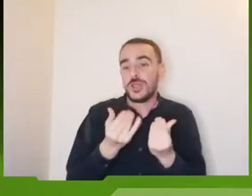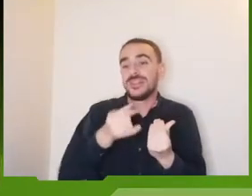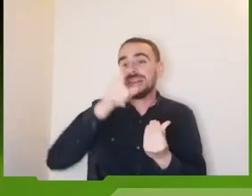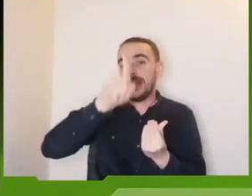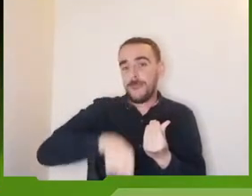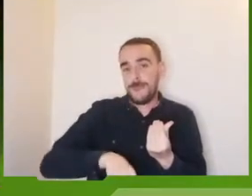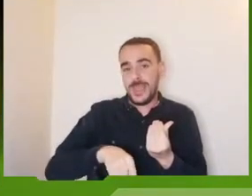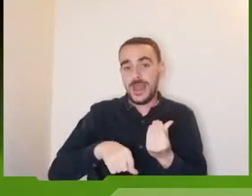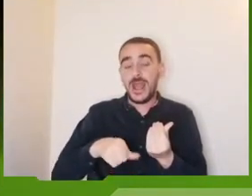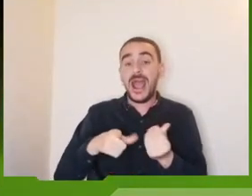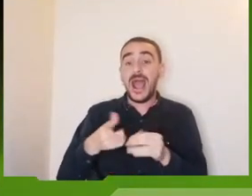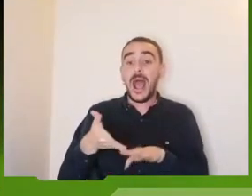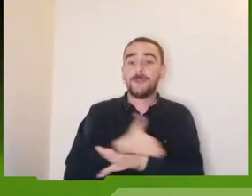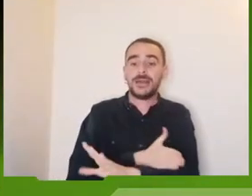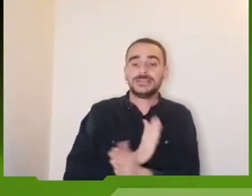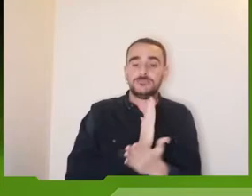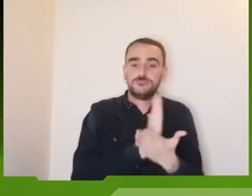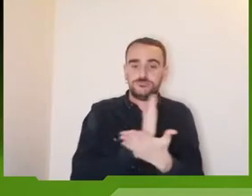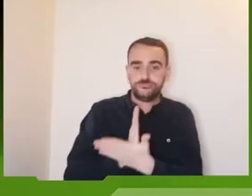cucharita.